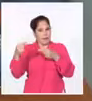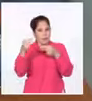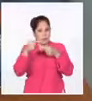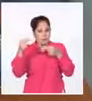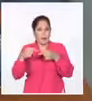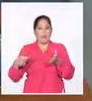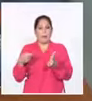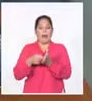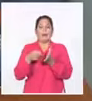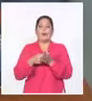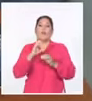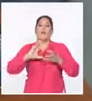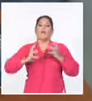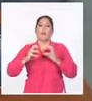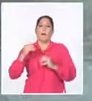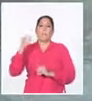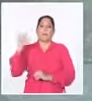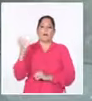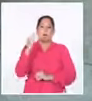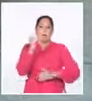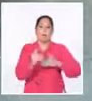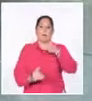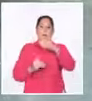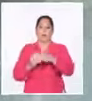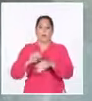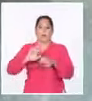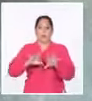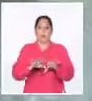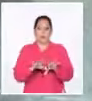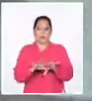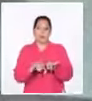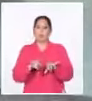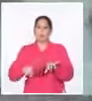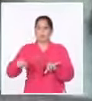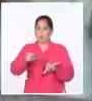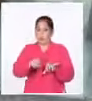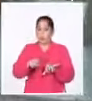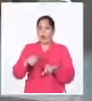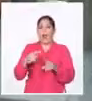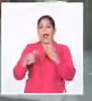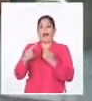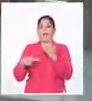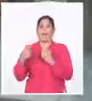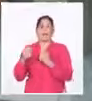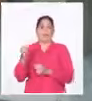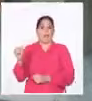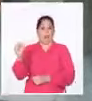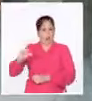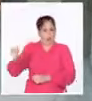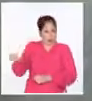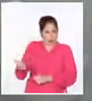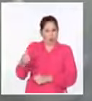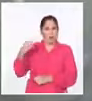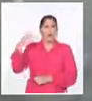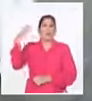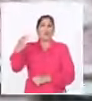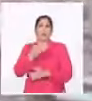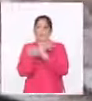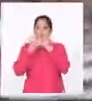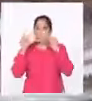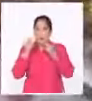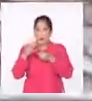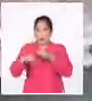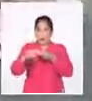del perfeccionamiento gradual de un proceso que ha tenido que lidiar con no pocos falsos augurios, como la futura desaparición